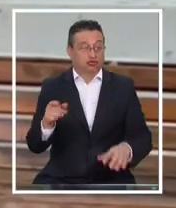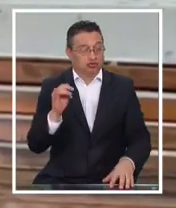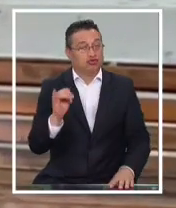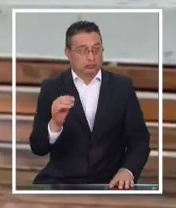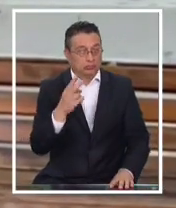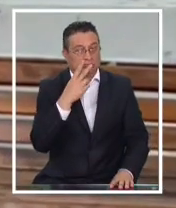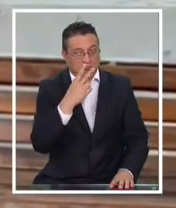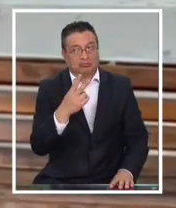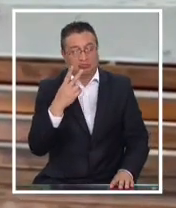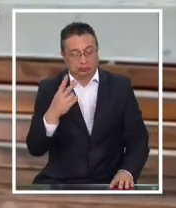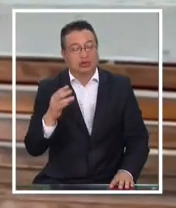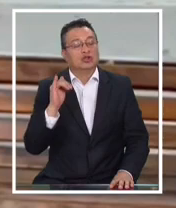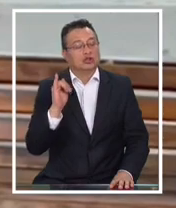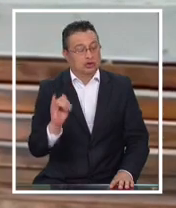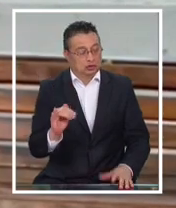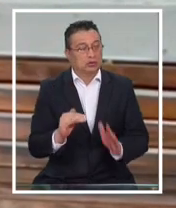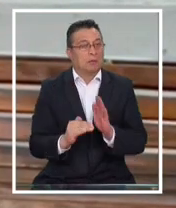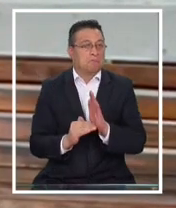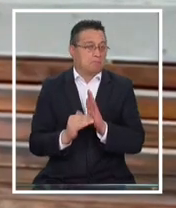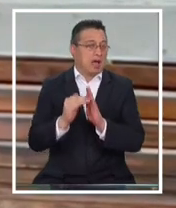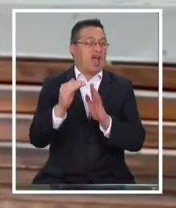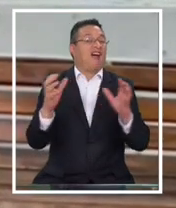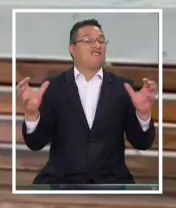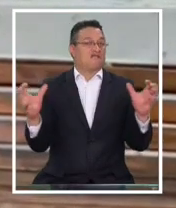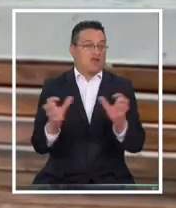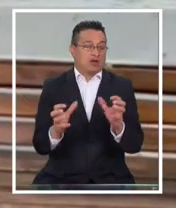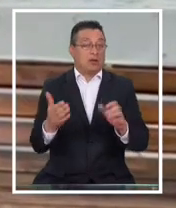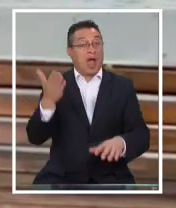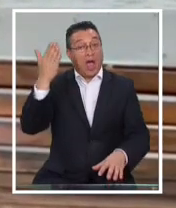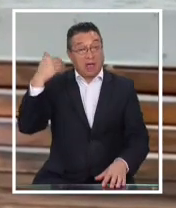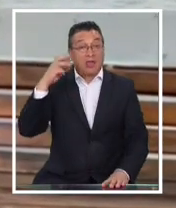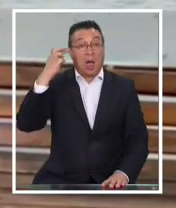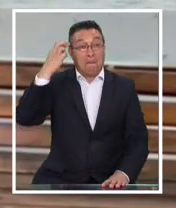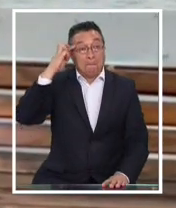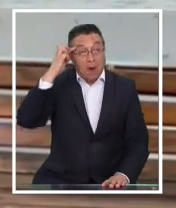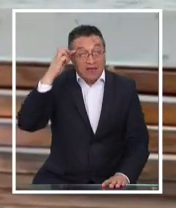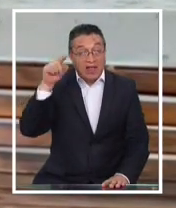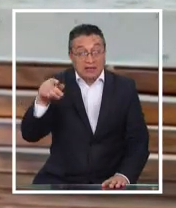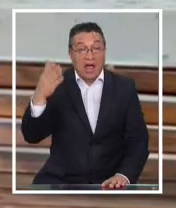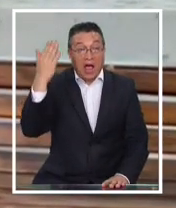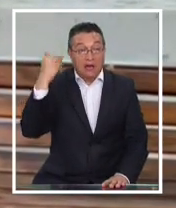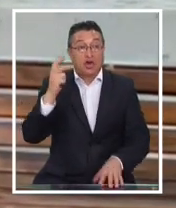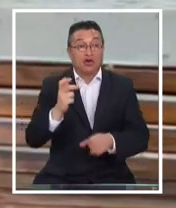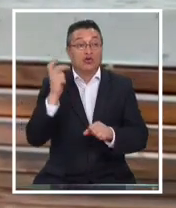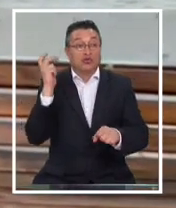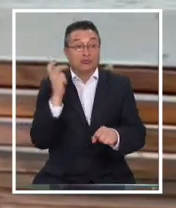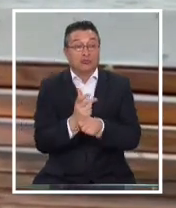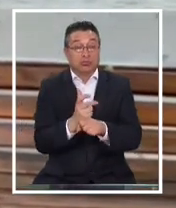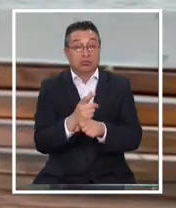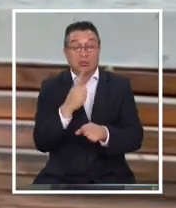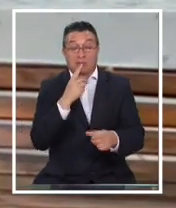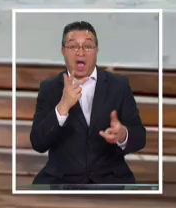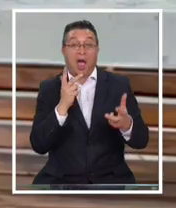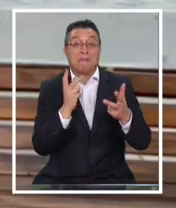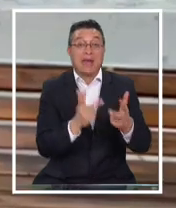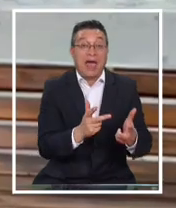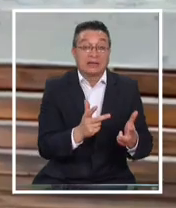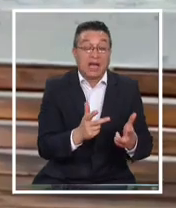delincuentes. Hemos visto que antes en Providencia, si el robo se cometía con una